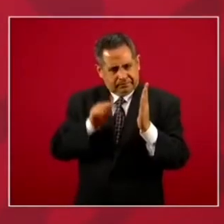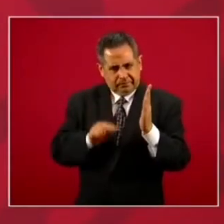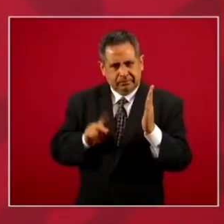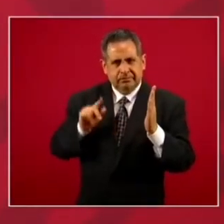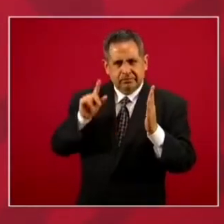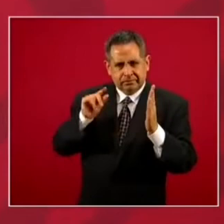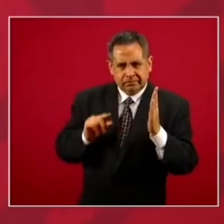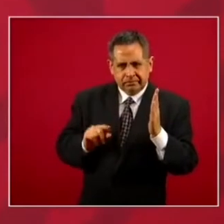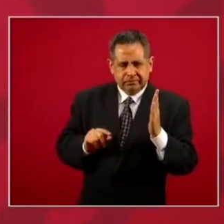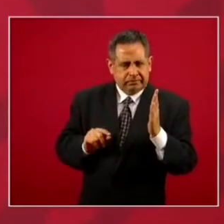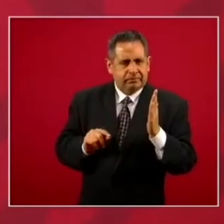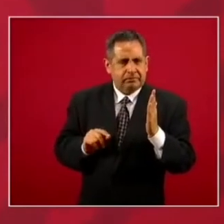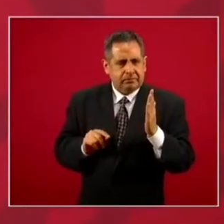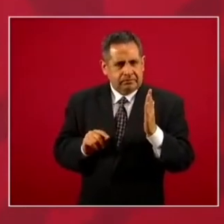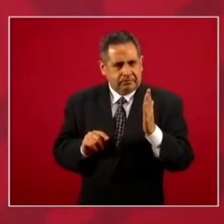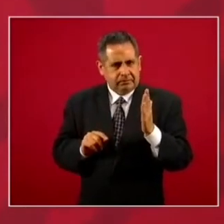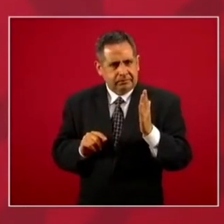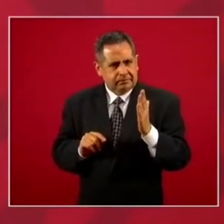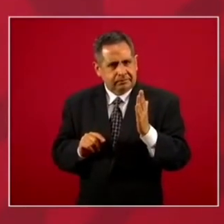de los